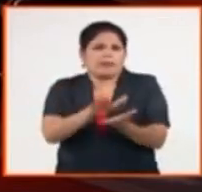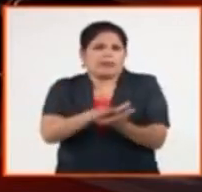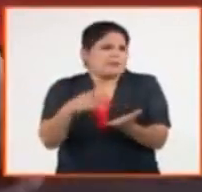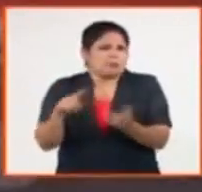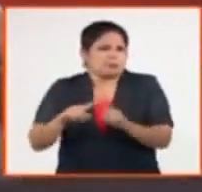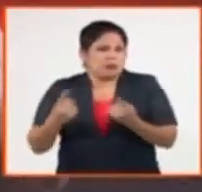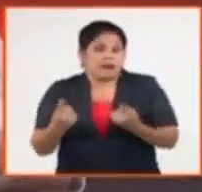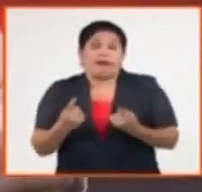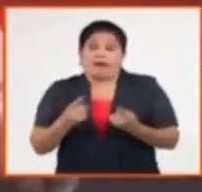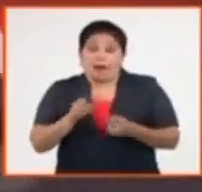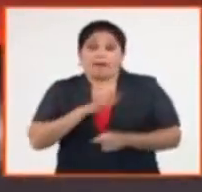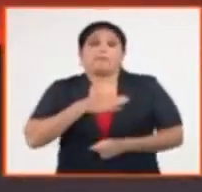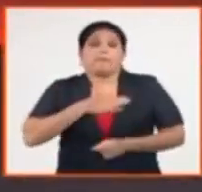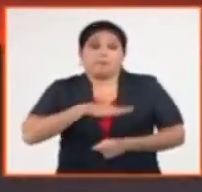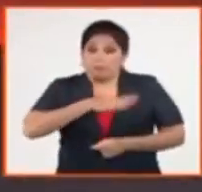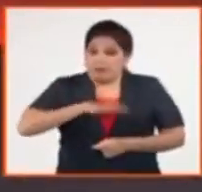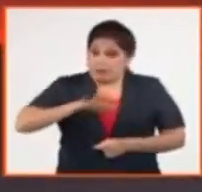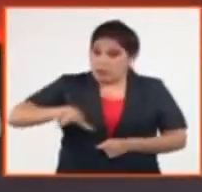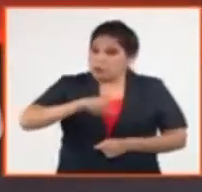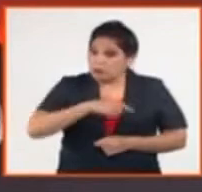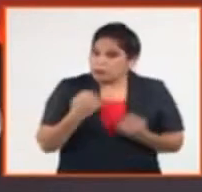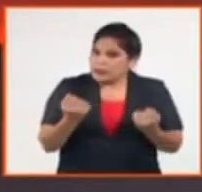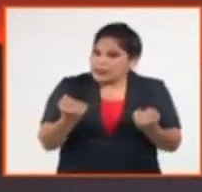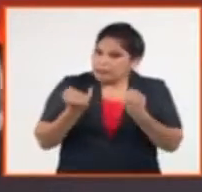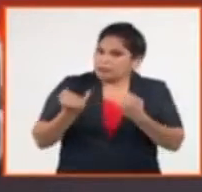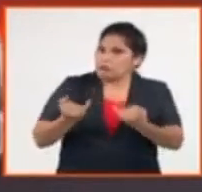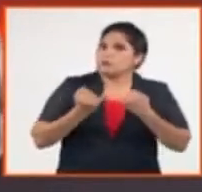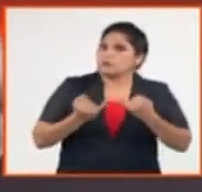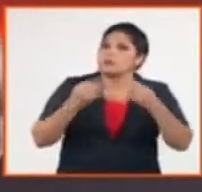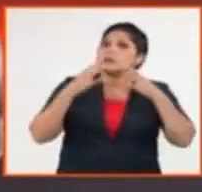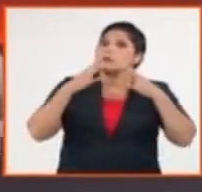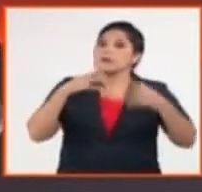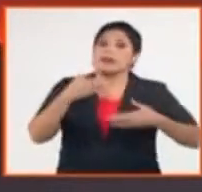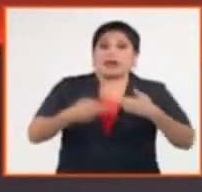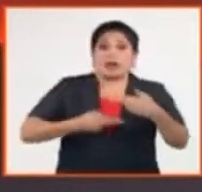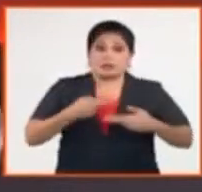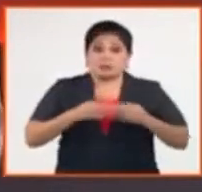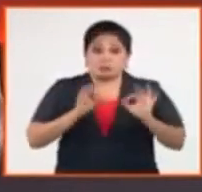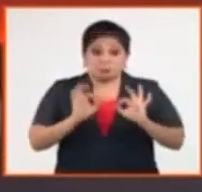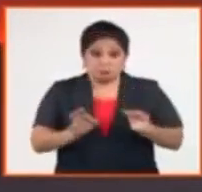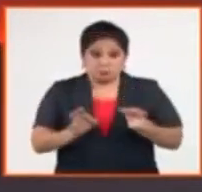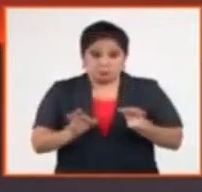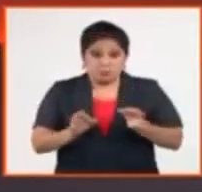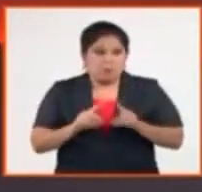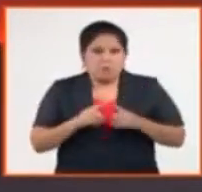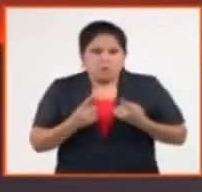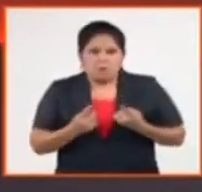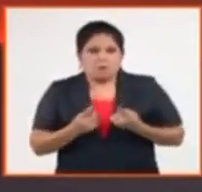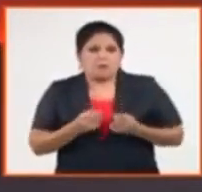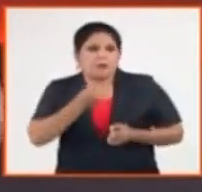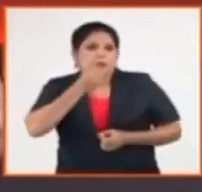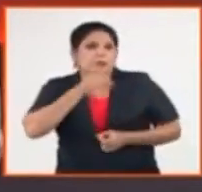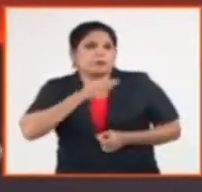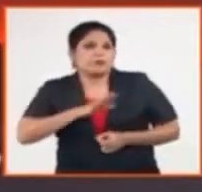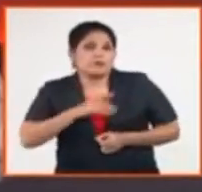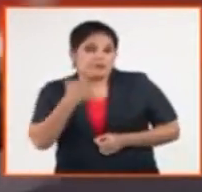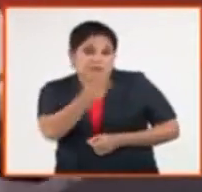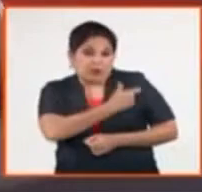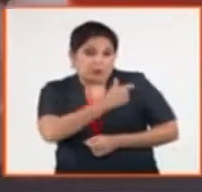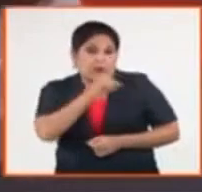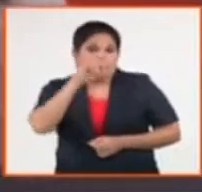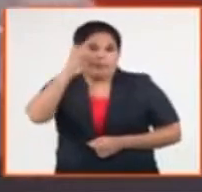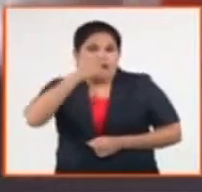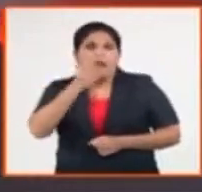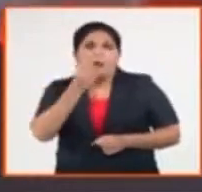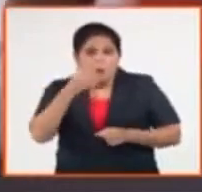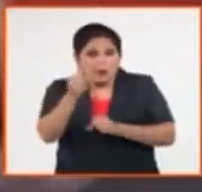nosotros necesitamos esa información, el conocimiento que estamos generando. Incluso es posible que esta vacuna pueda ser